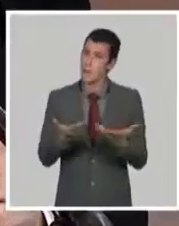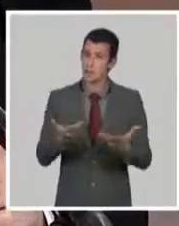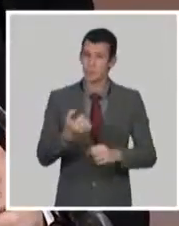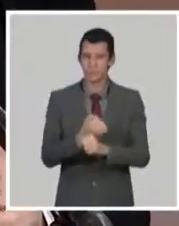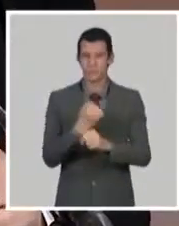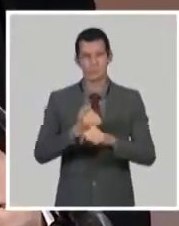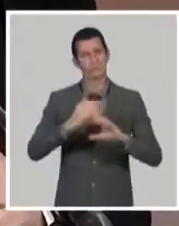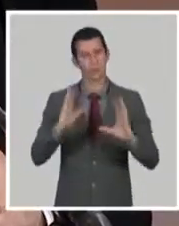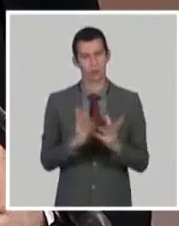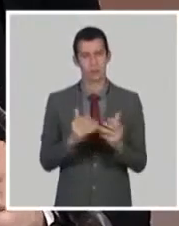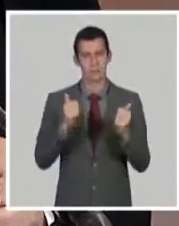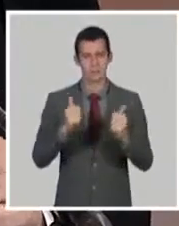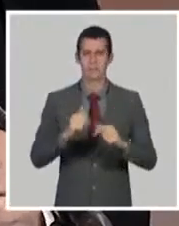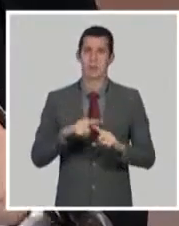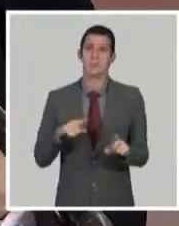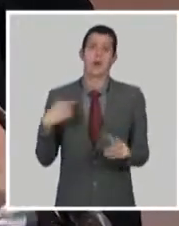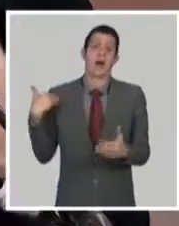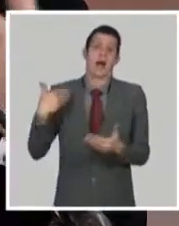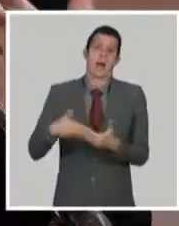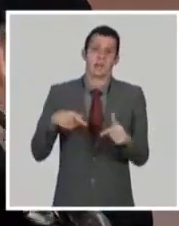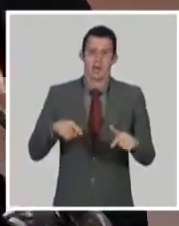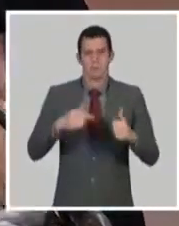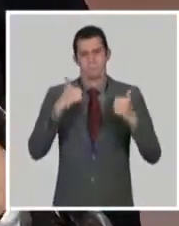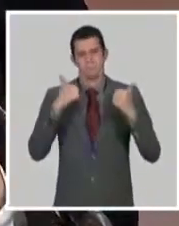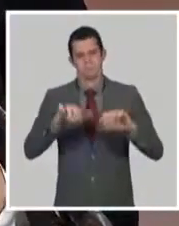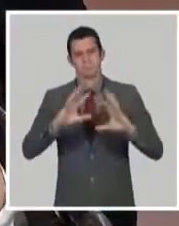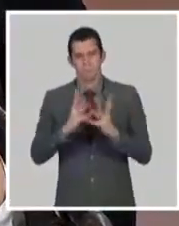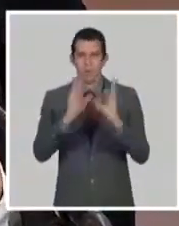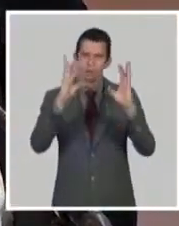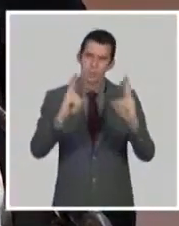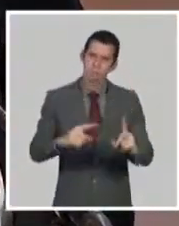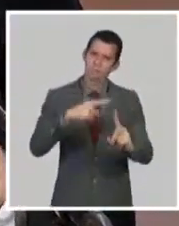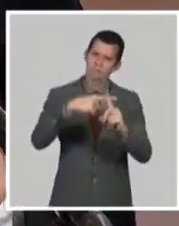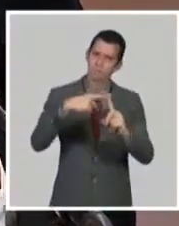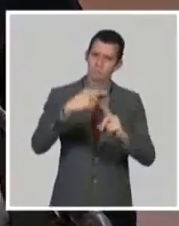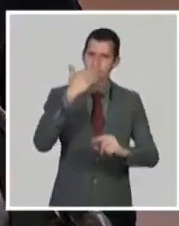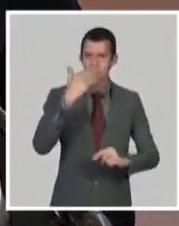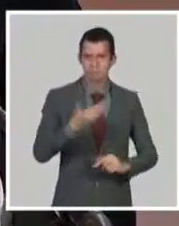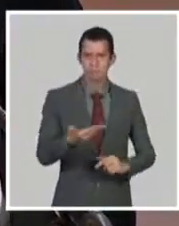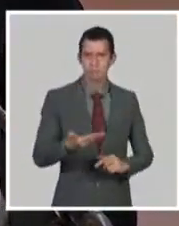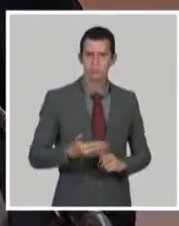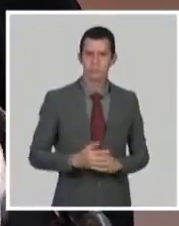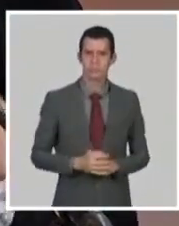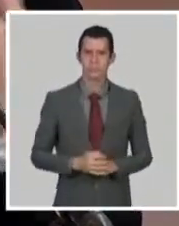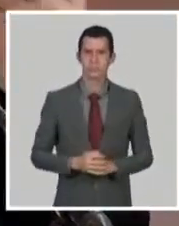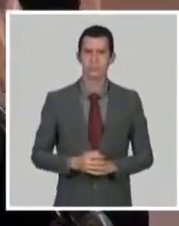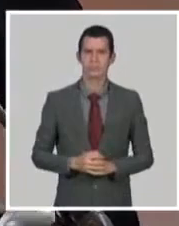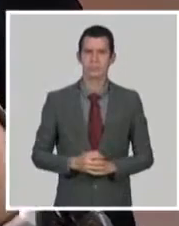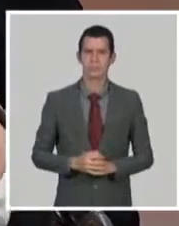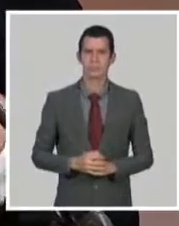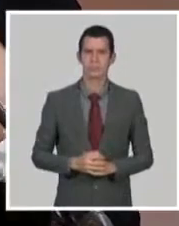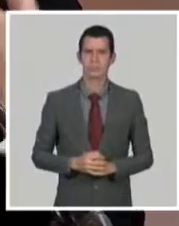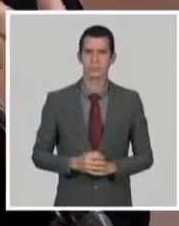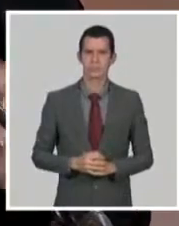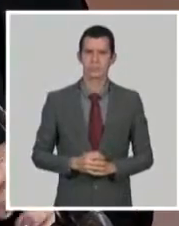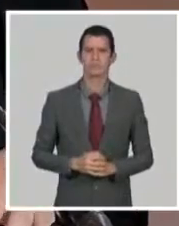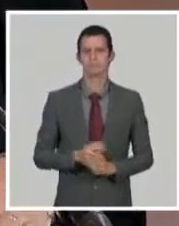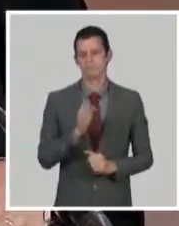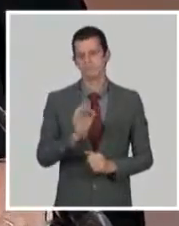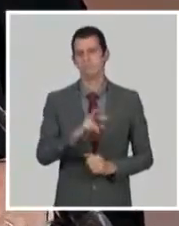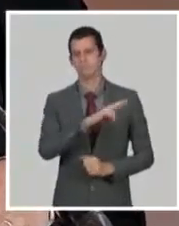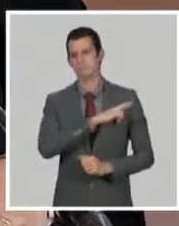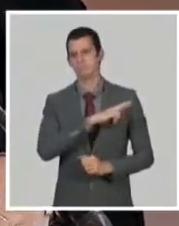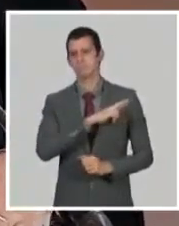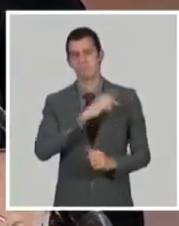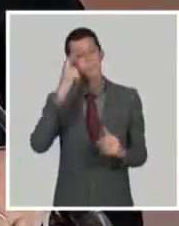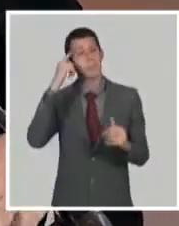ahora. Exactamente, nosotros estamos analizando quizás la posibilidad de que este RBD expresado en esta